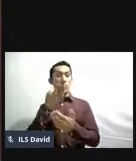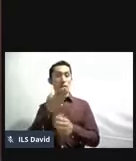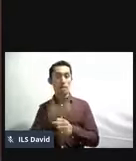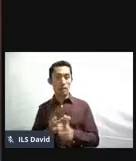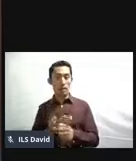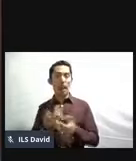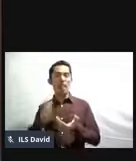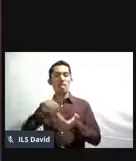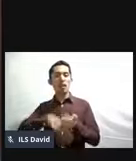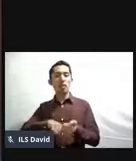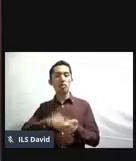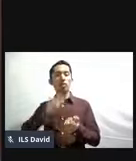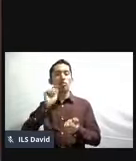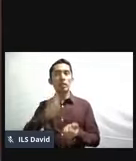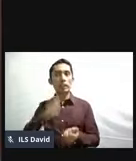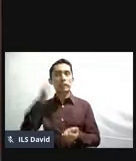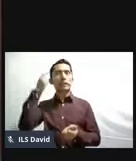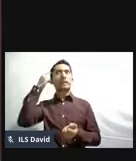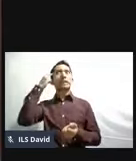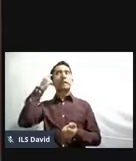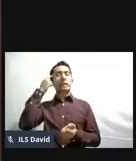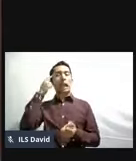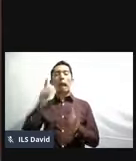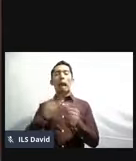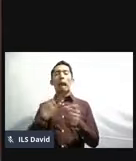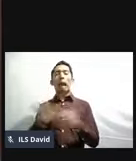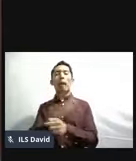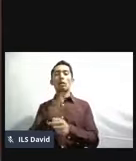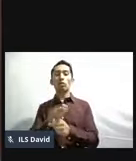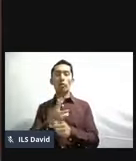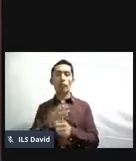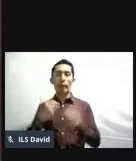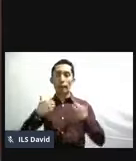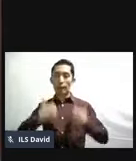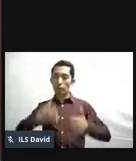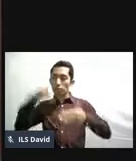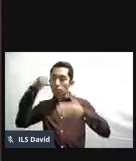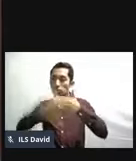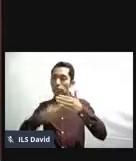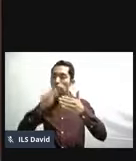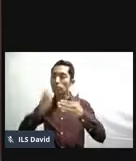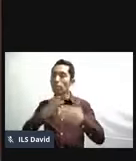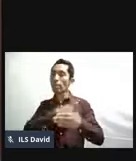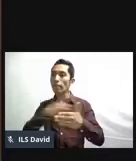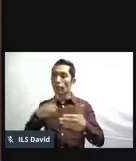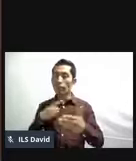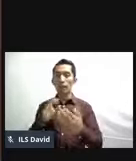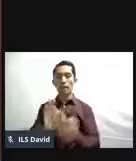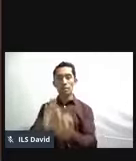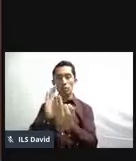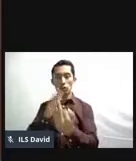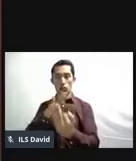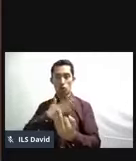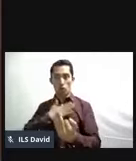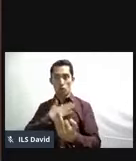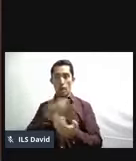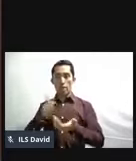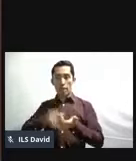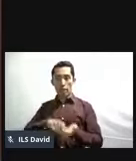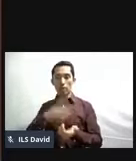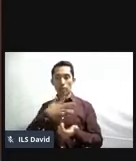responsabilidad conlleva a ser capaces de enfrentarnos y comprometernos con nosotros mismos